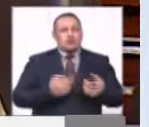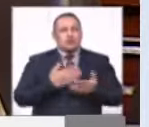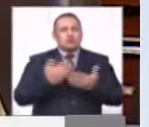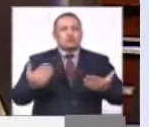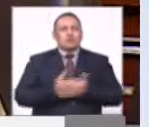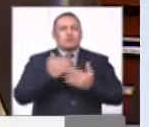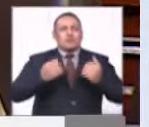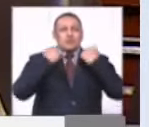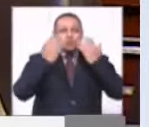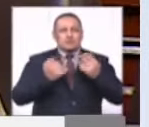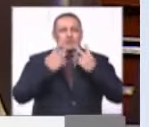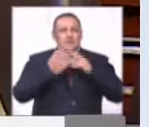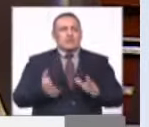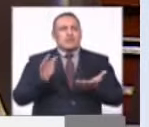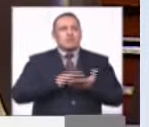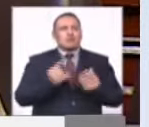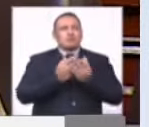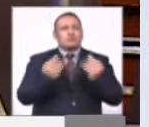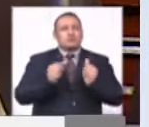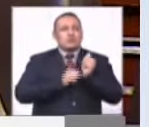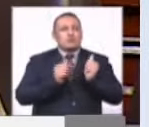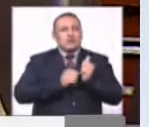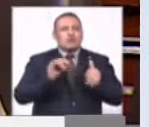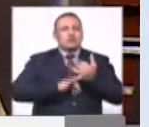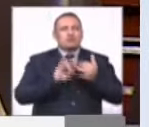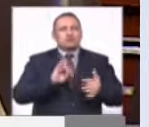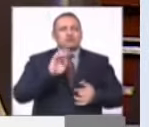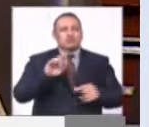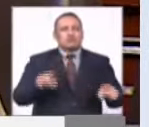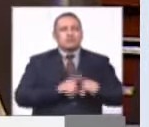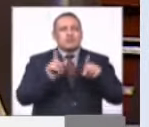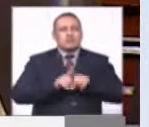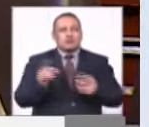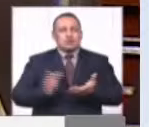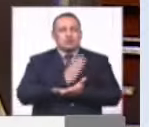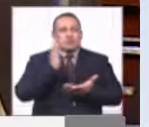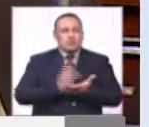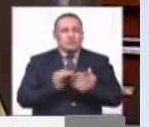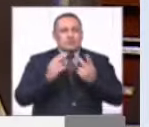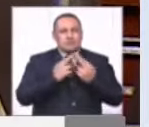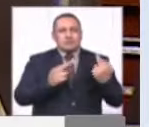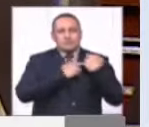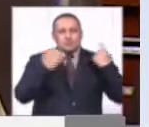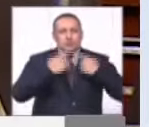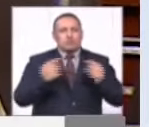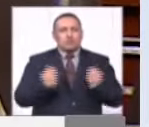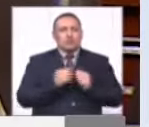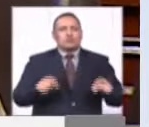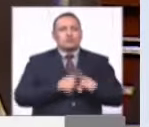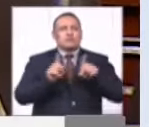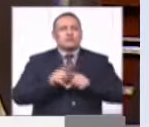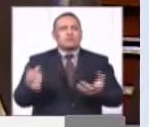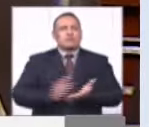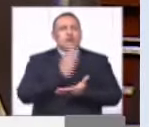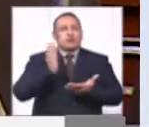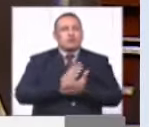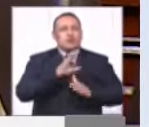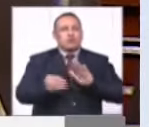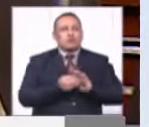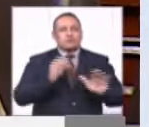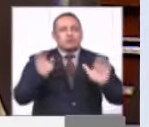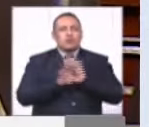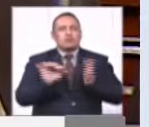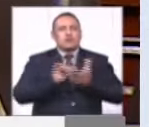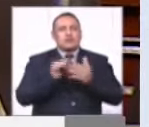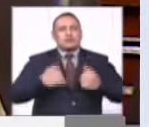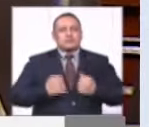escándalo. Ayer fueron las muertes de nuestros hermanos en el sur. Hoy son la frivolidad de los roles que a todas luces son un acto de corrupción. Si tuviera